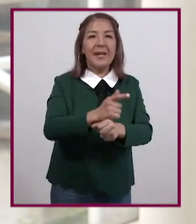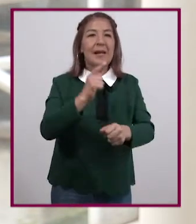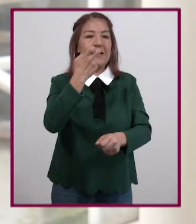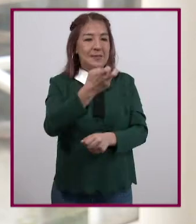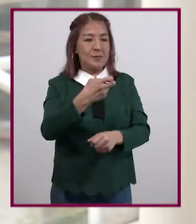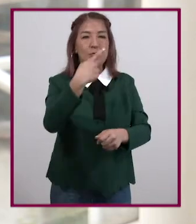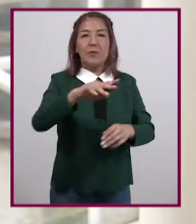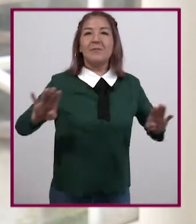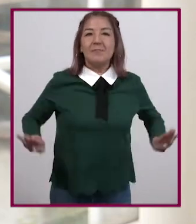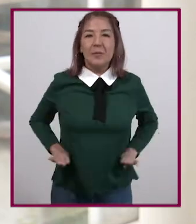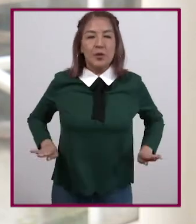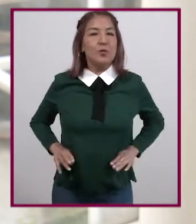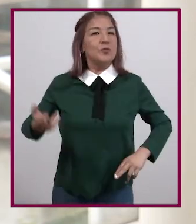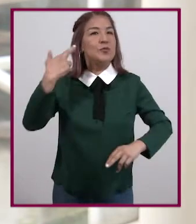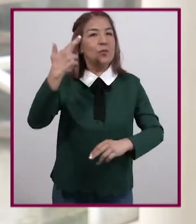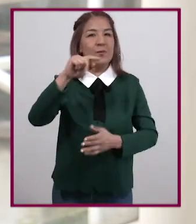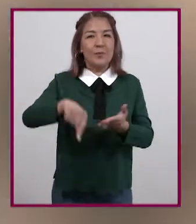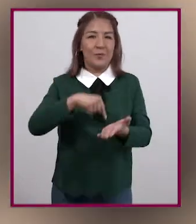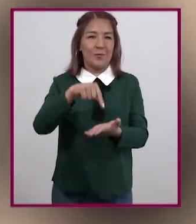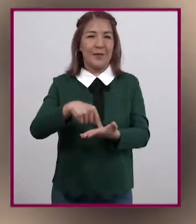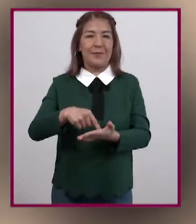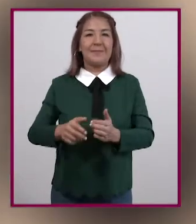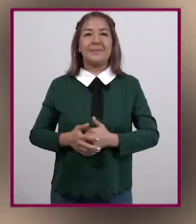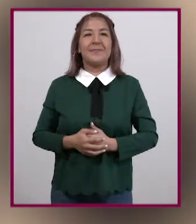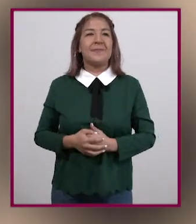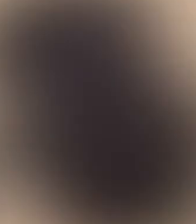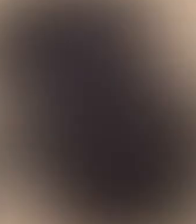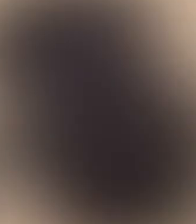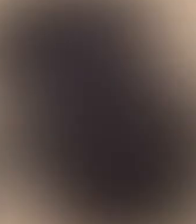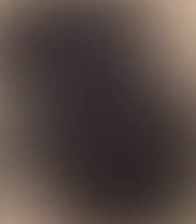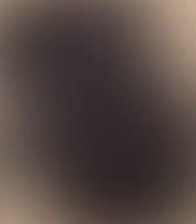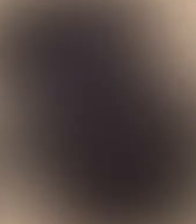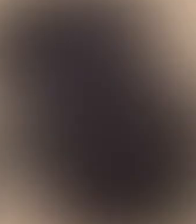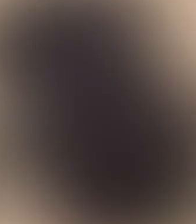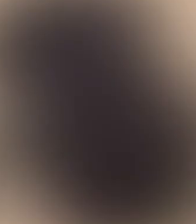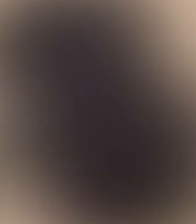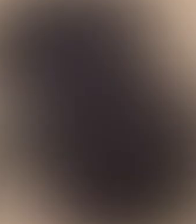encontrar la identidad sonora de un lugar.